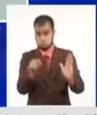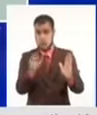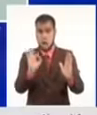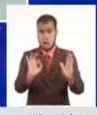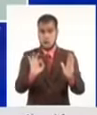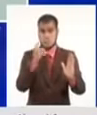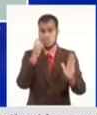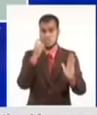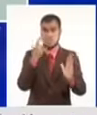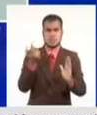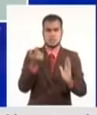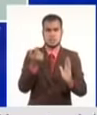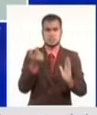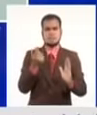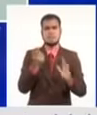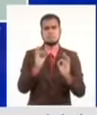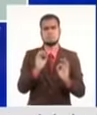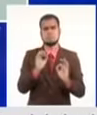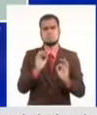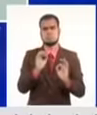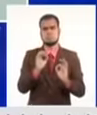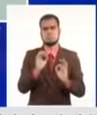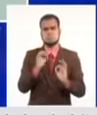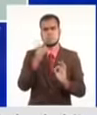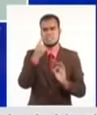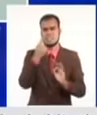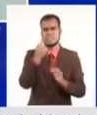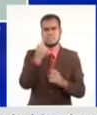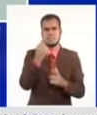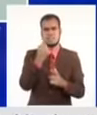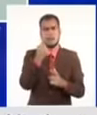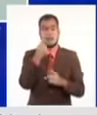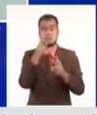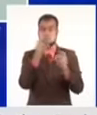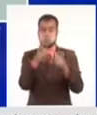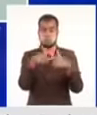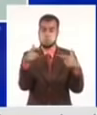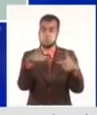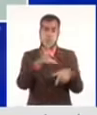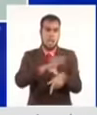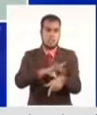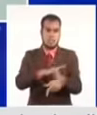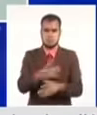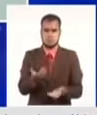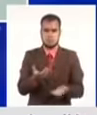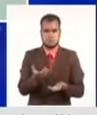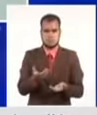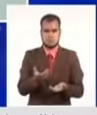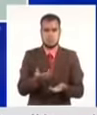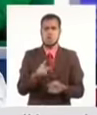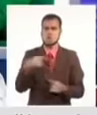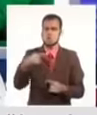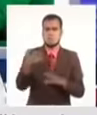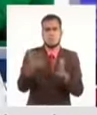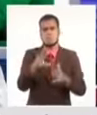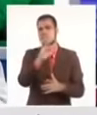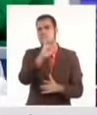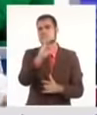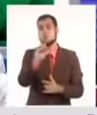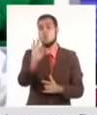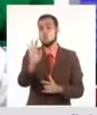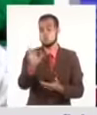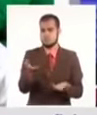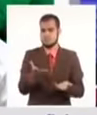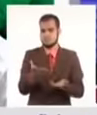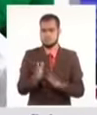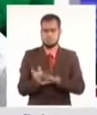6.372 casos, promediando la muy elevada cifra de 708 por día. Importados, como ya